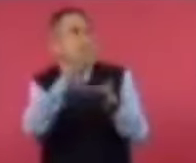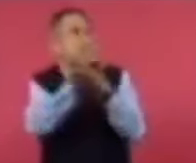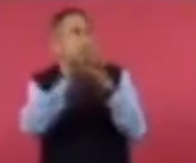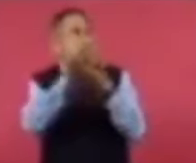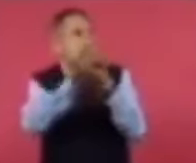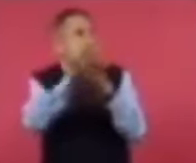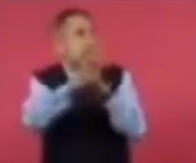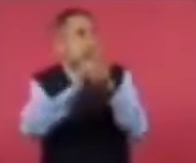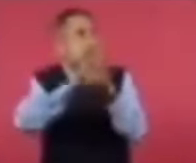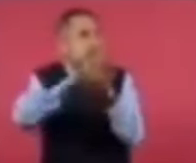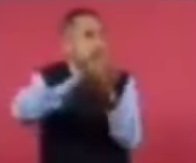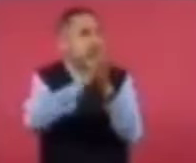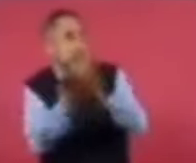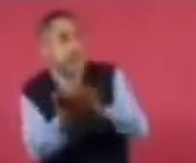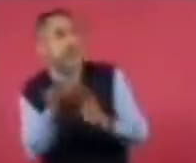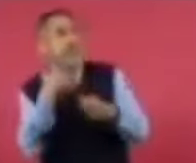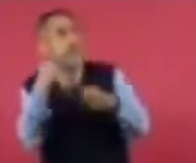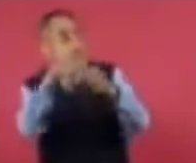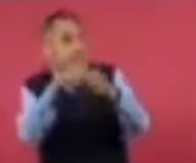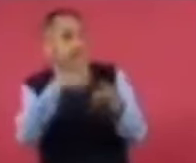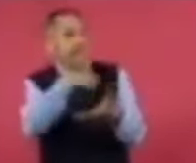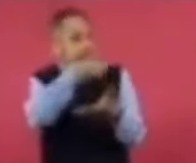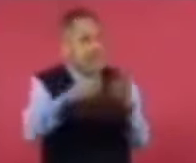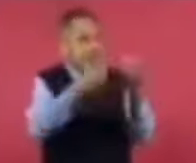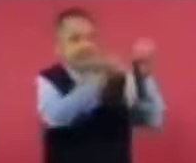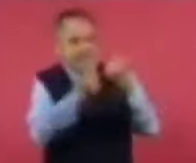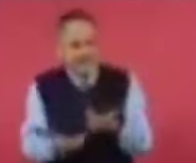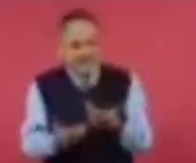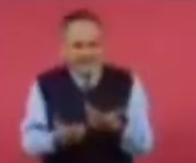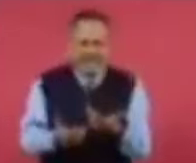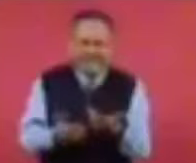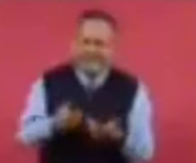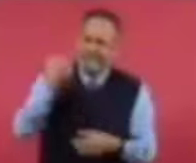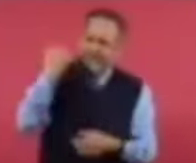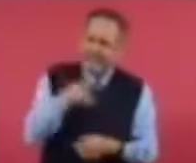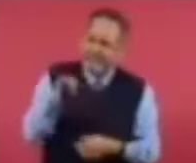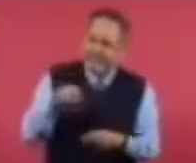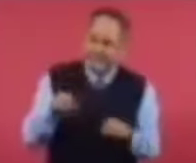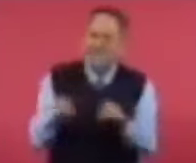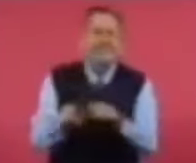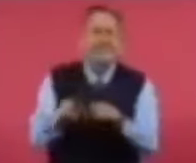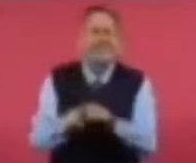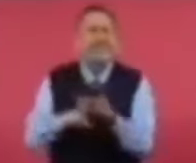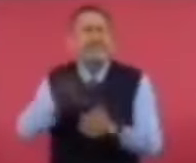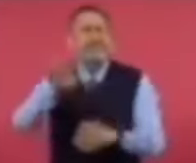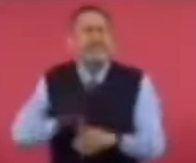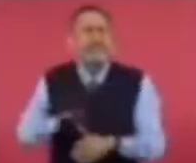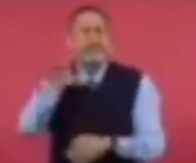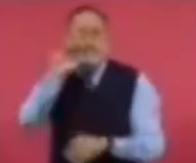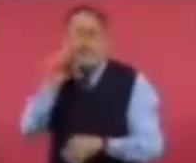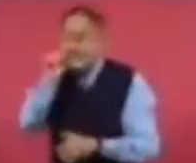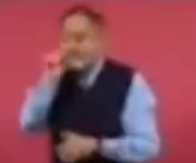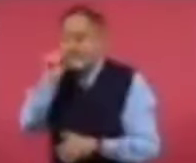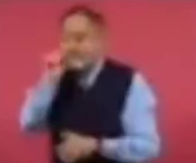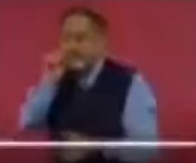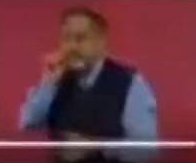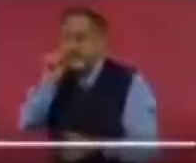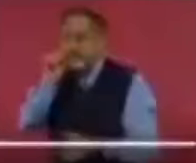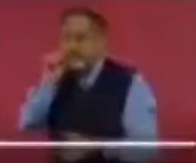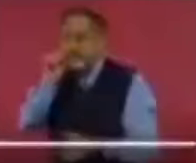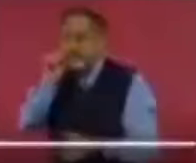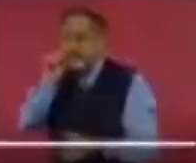ya se había dicho que se iba a invertir por eso es que dos bocas que para qui lo conozca esté cerca o vive cerca va a entender cuando les digo que es